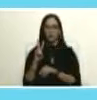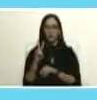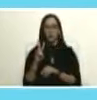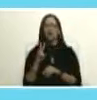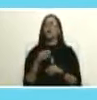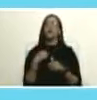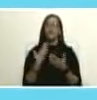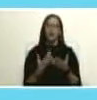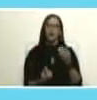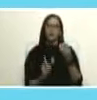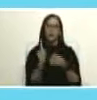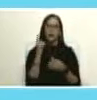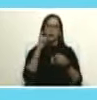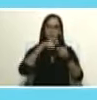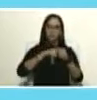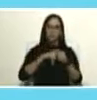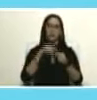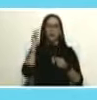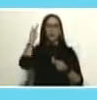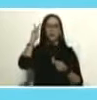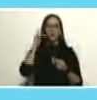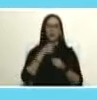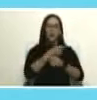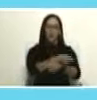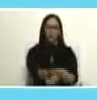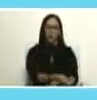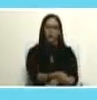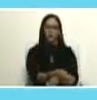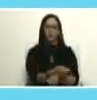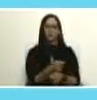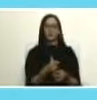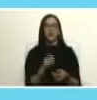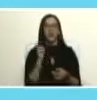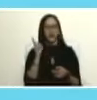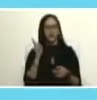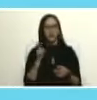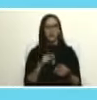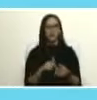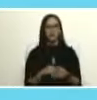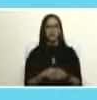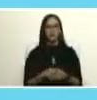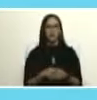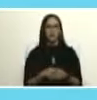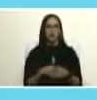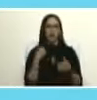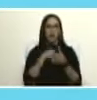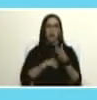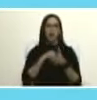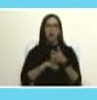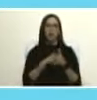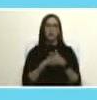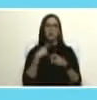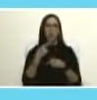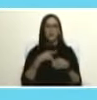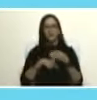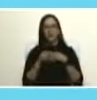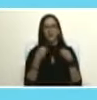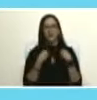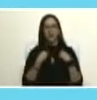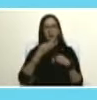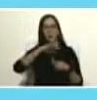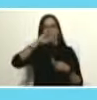en sumarse ya como profesores graduados allá a la lucha. Y luego se fue a vivir allá a las